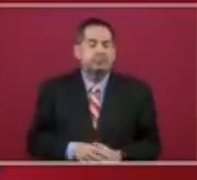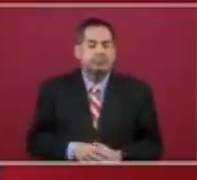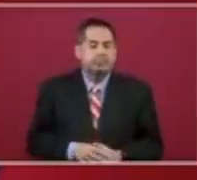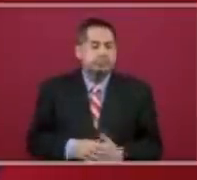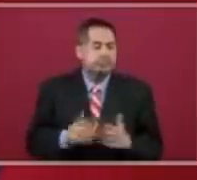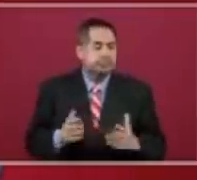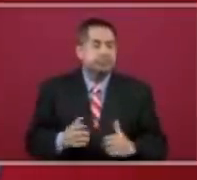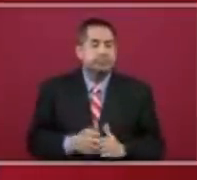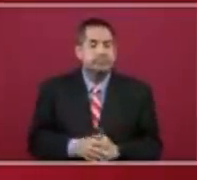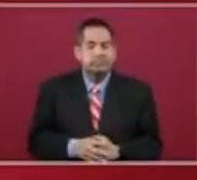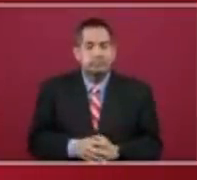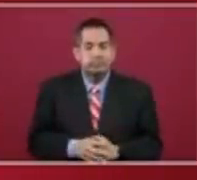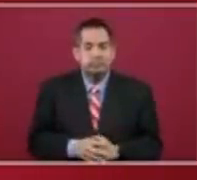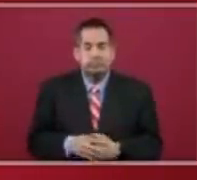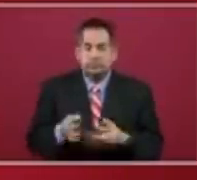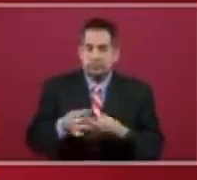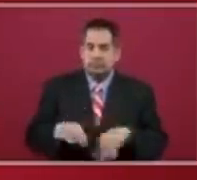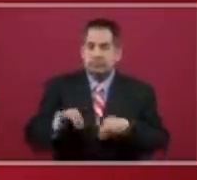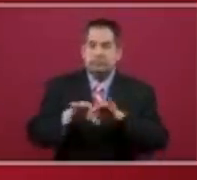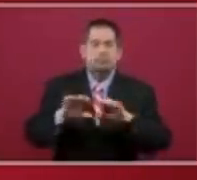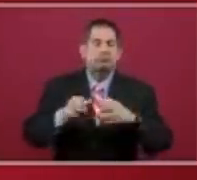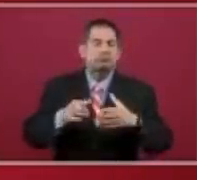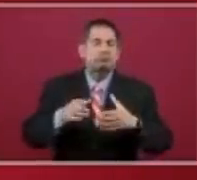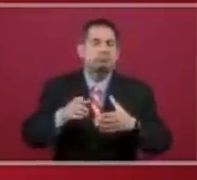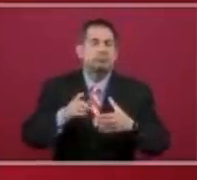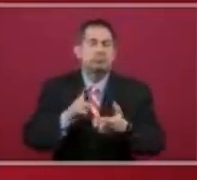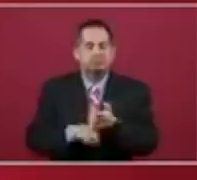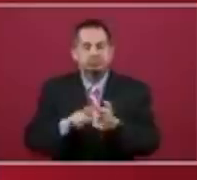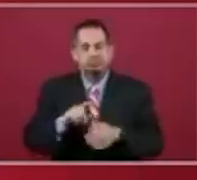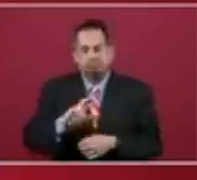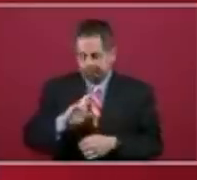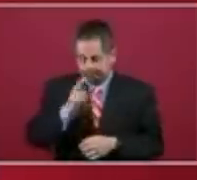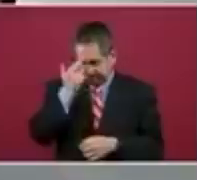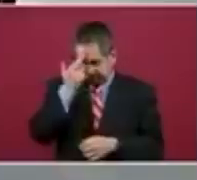Entonces, es importante recordar